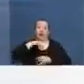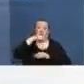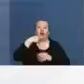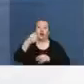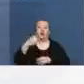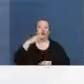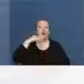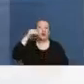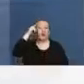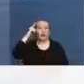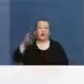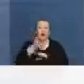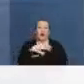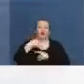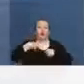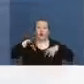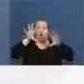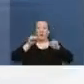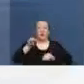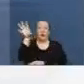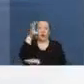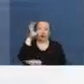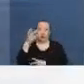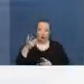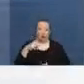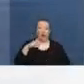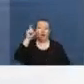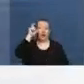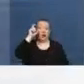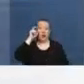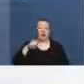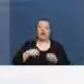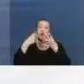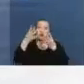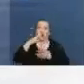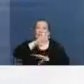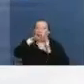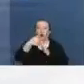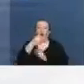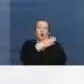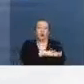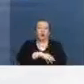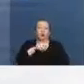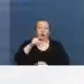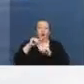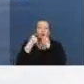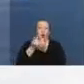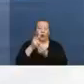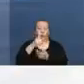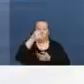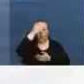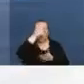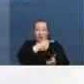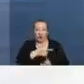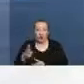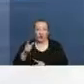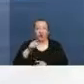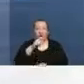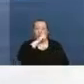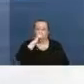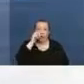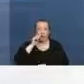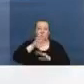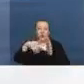lazos que hemos entregado parte del territorio nacional al narcotráfico a perder a reforzar más unos vecinos entonces son los que guardan el territorio